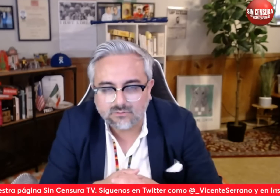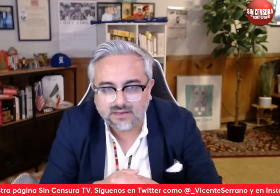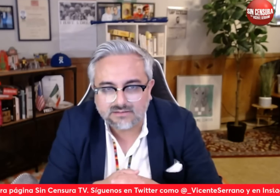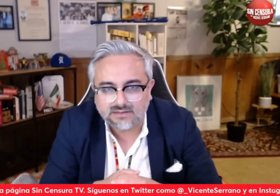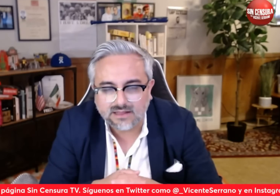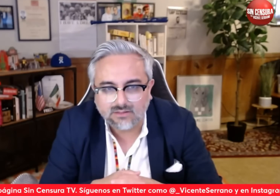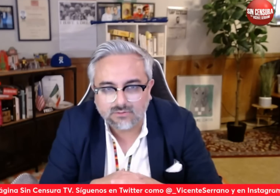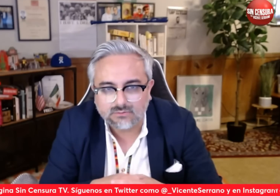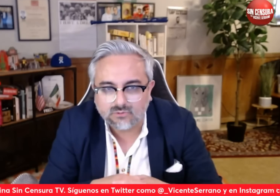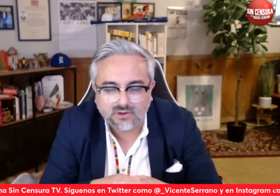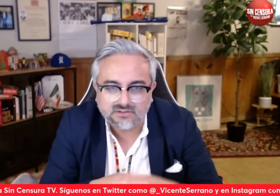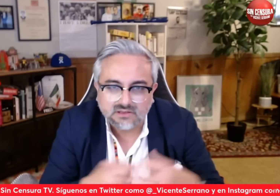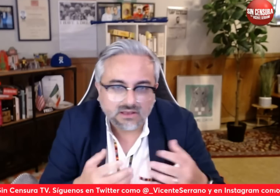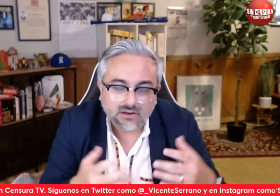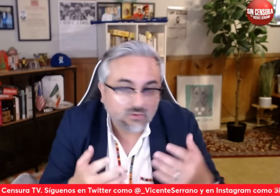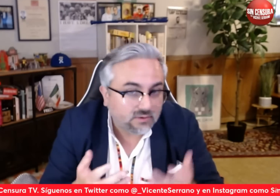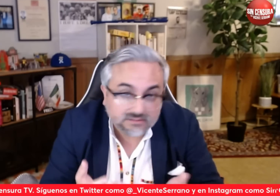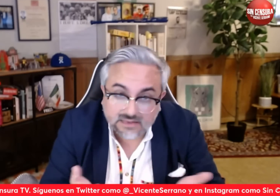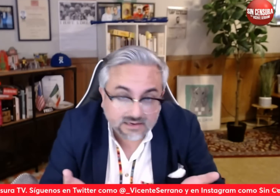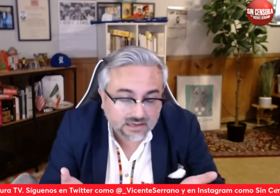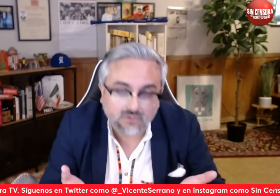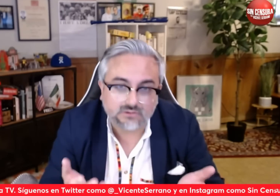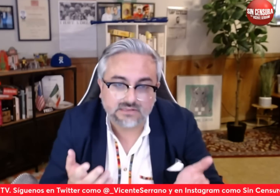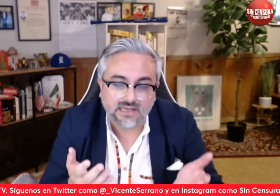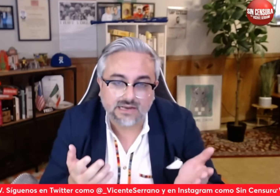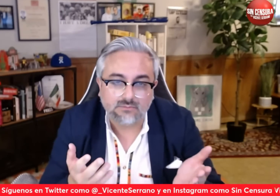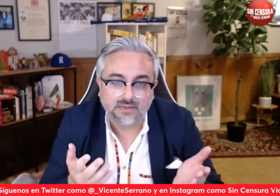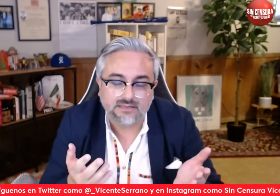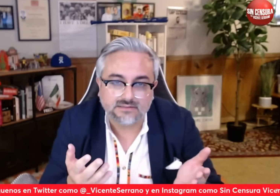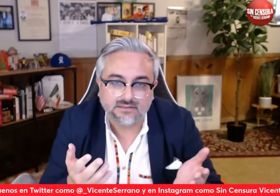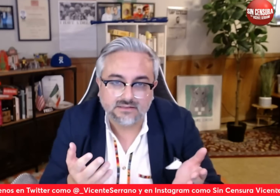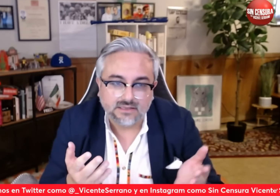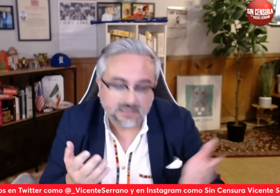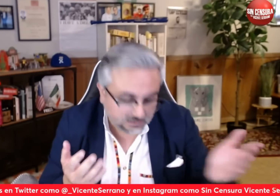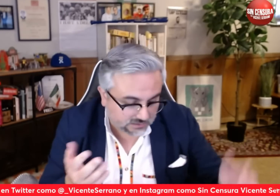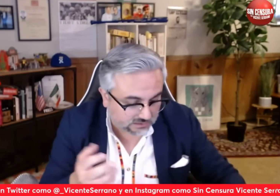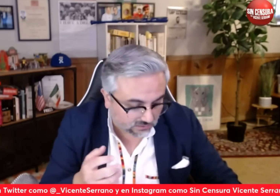ministro, de un magistrado, de un juez, no es carrera judicial, no manchen. Y mire, le tengo